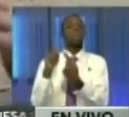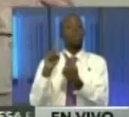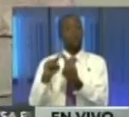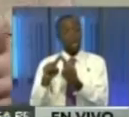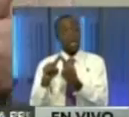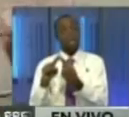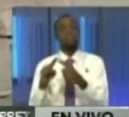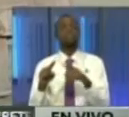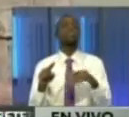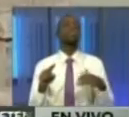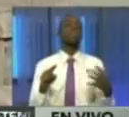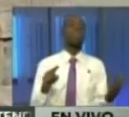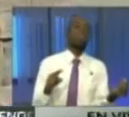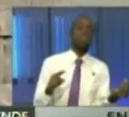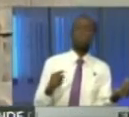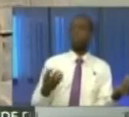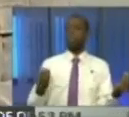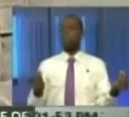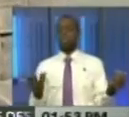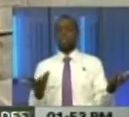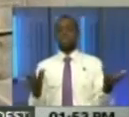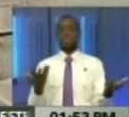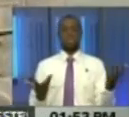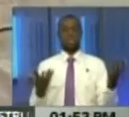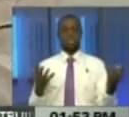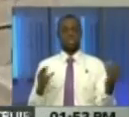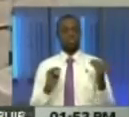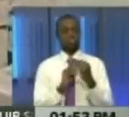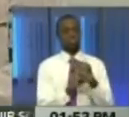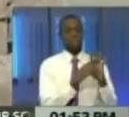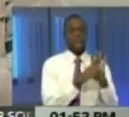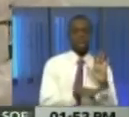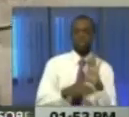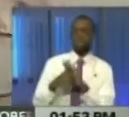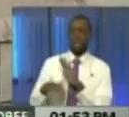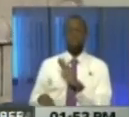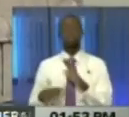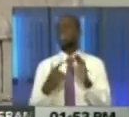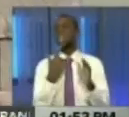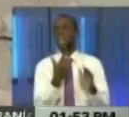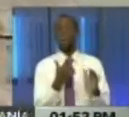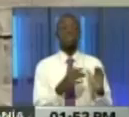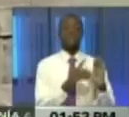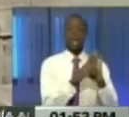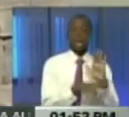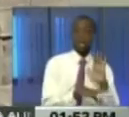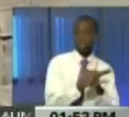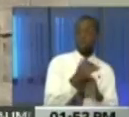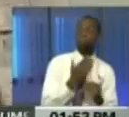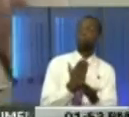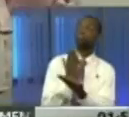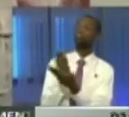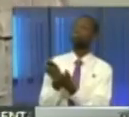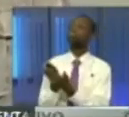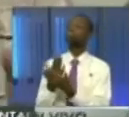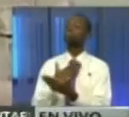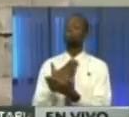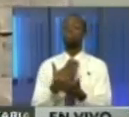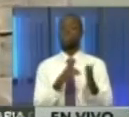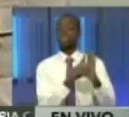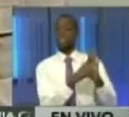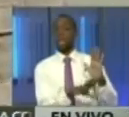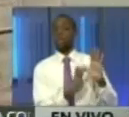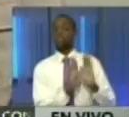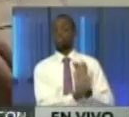contrarias de un grupo u otro. Con esto nos referimos a que se tiene que defender el derecho de quien solicita el referéndum del